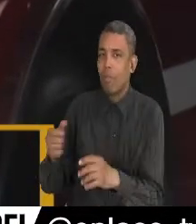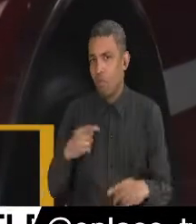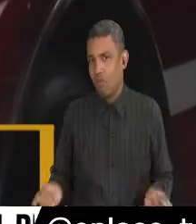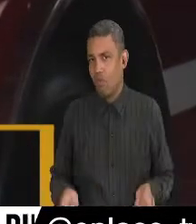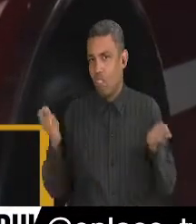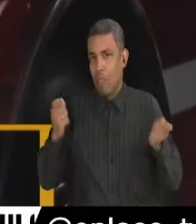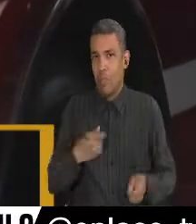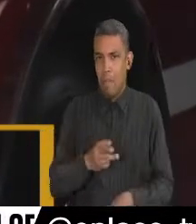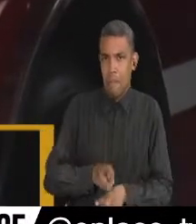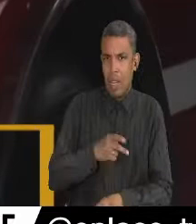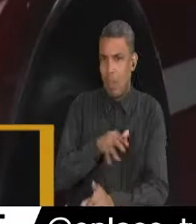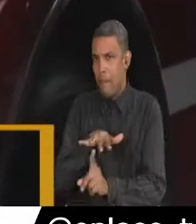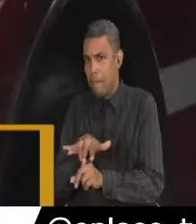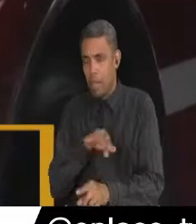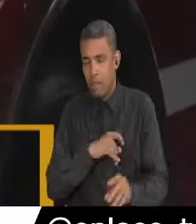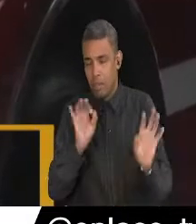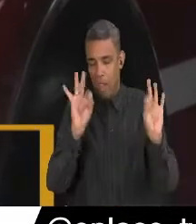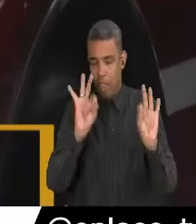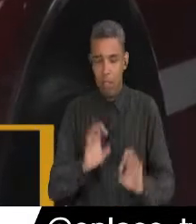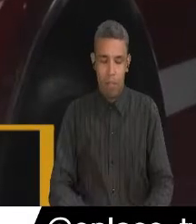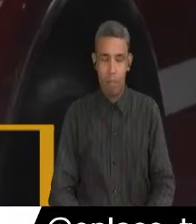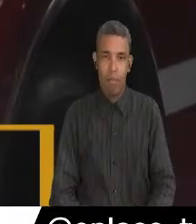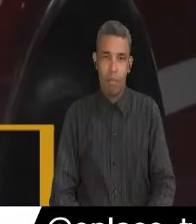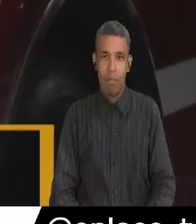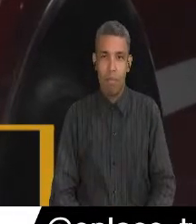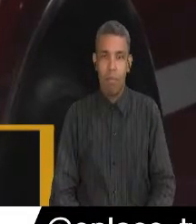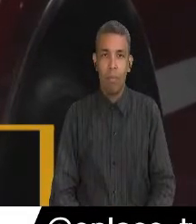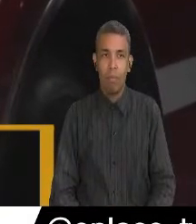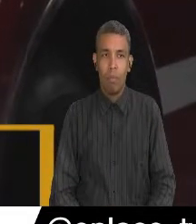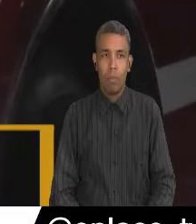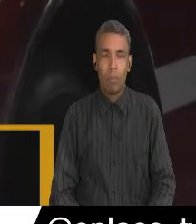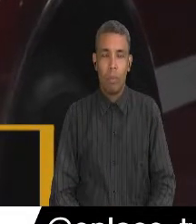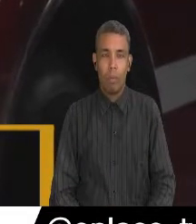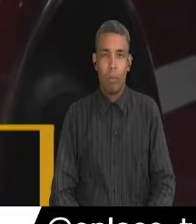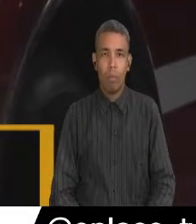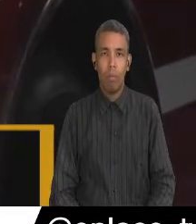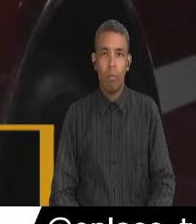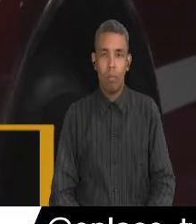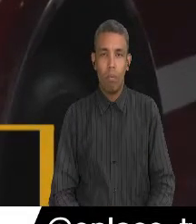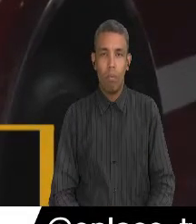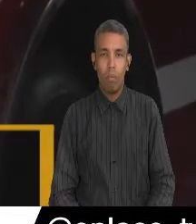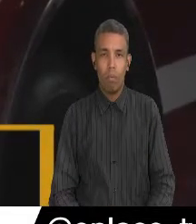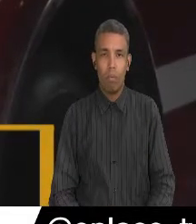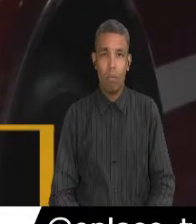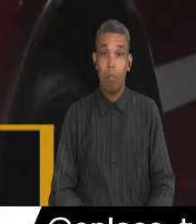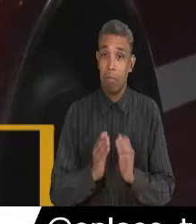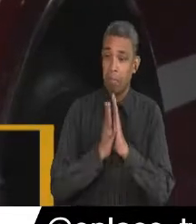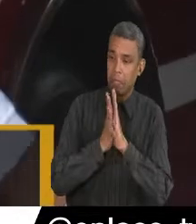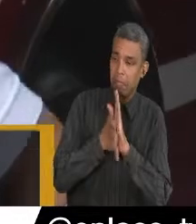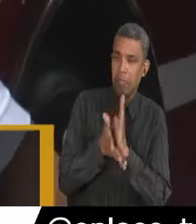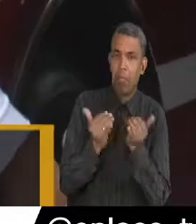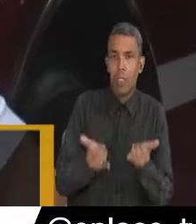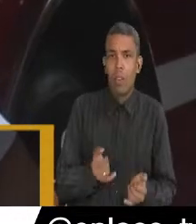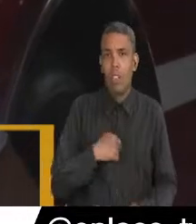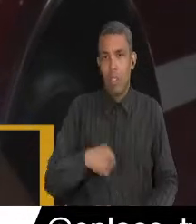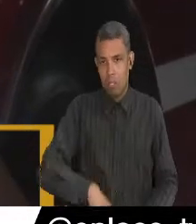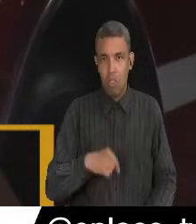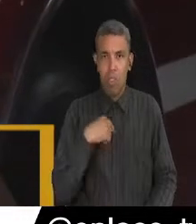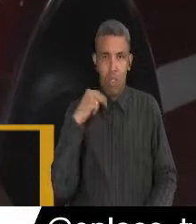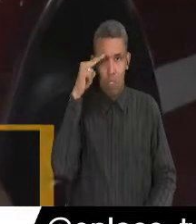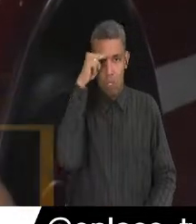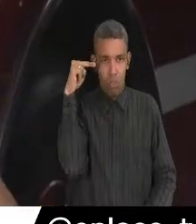también por el tema del líquido que se regó, de este químico que finalmente pudo ser recogido. Es un informe por ahora de Zuleyu Cruz para Enlace